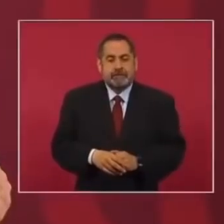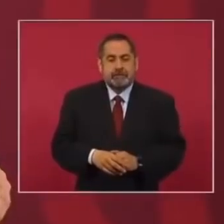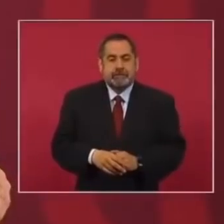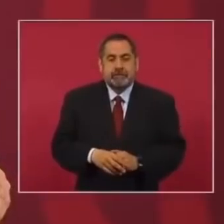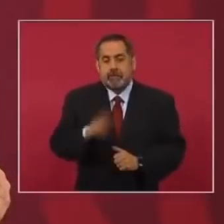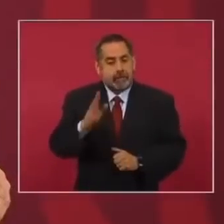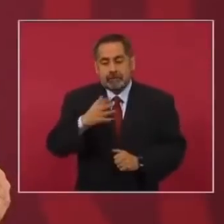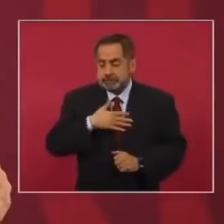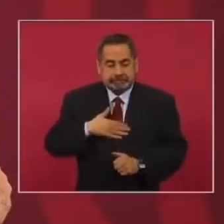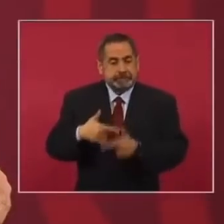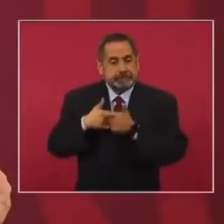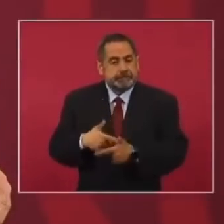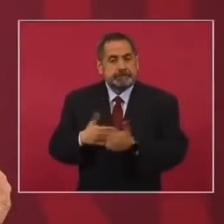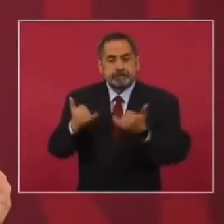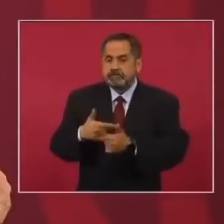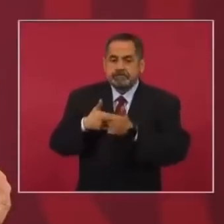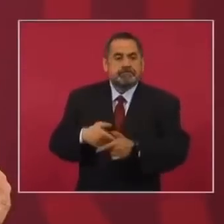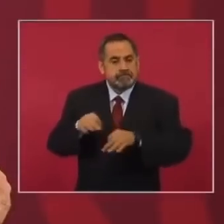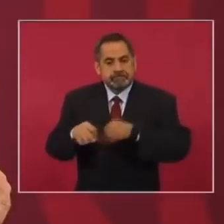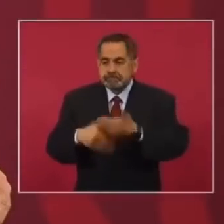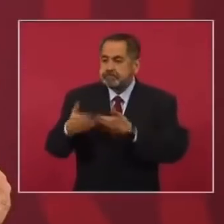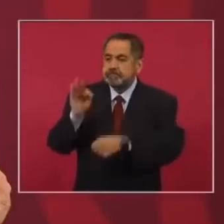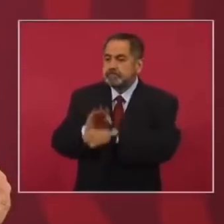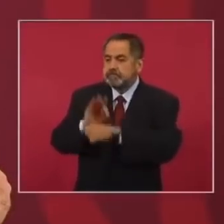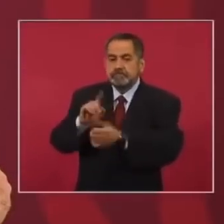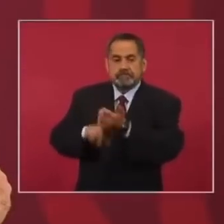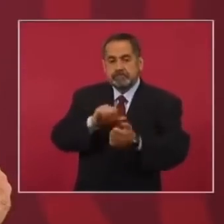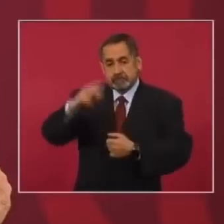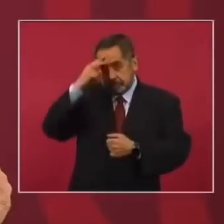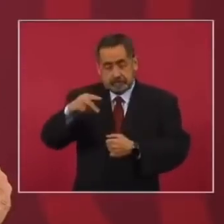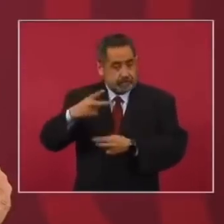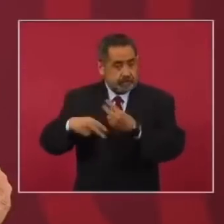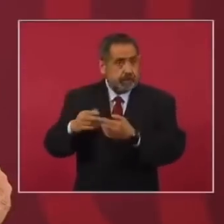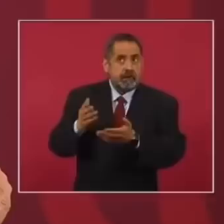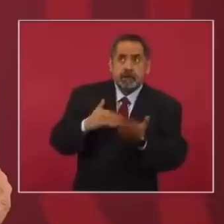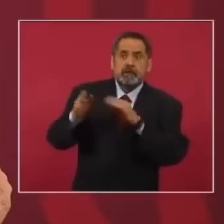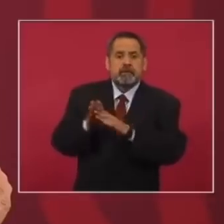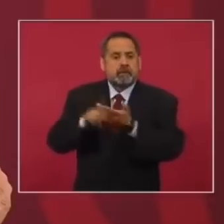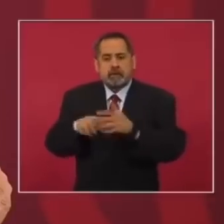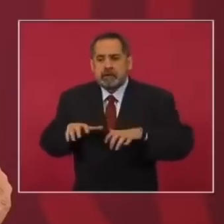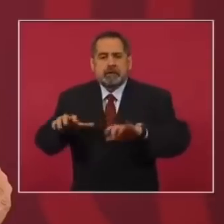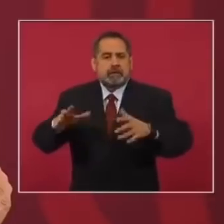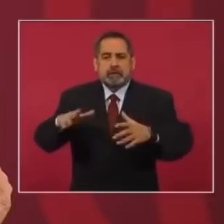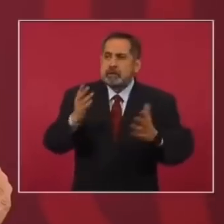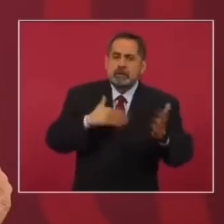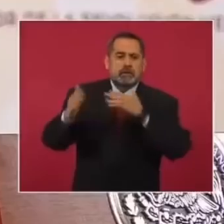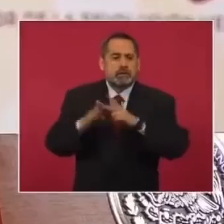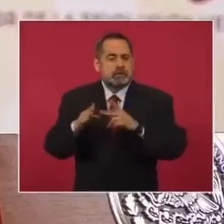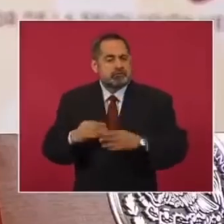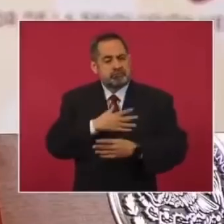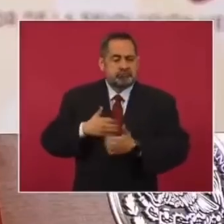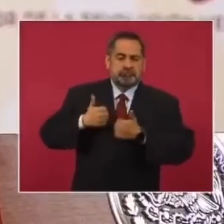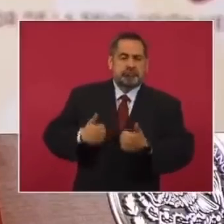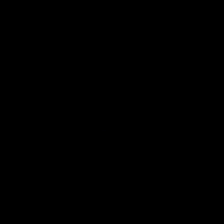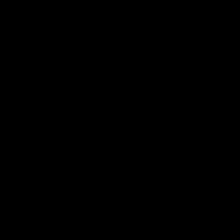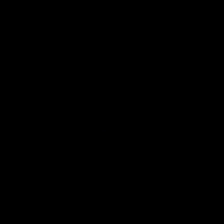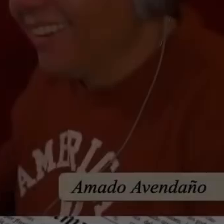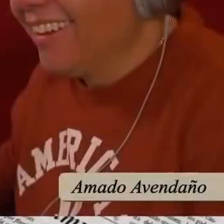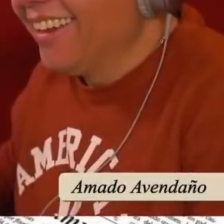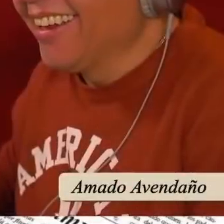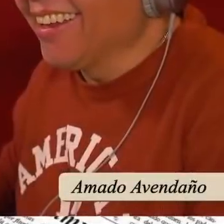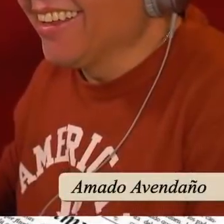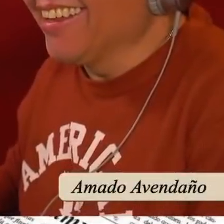Pero yo voy a seguir trabajando por el bien de México, por el crecimiento económico, por el desarrollo y por el bienestar del pueblo.